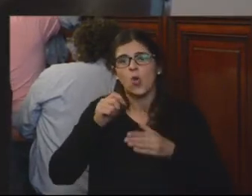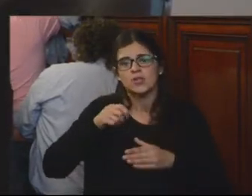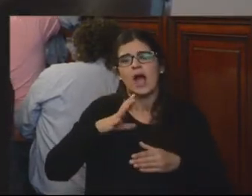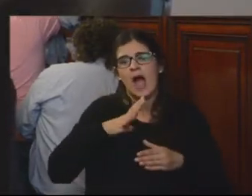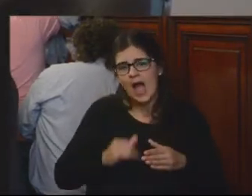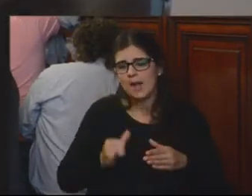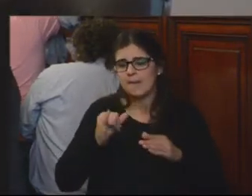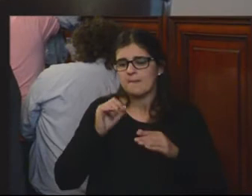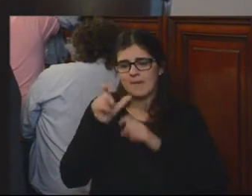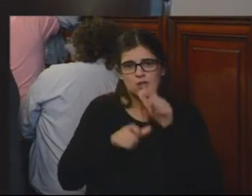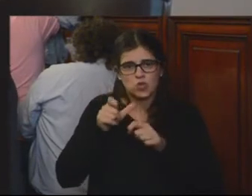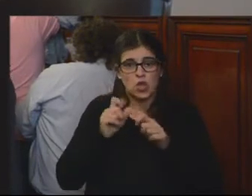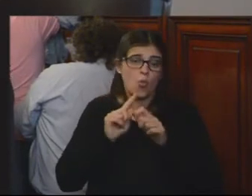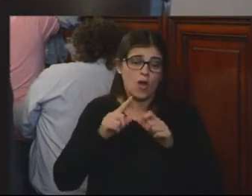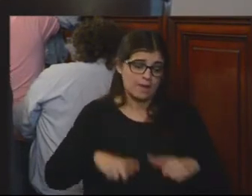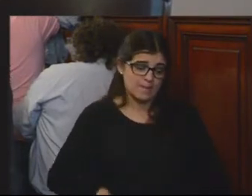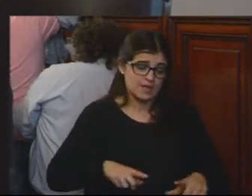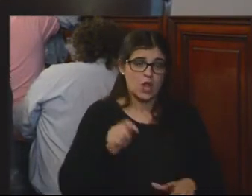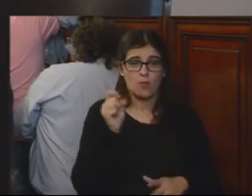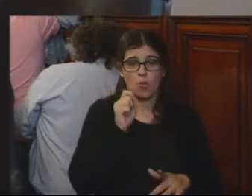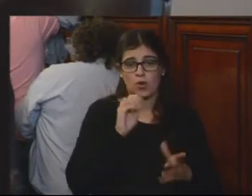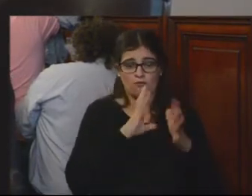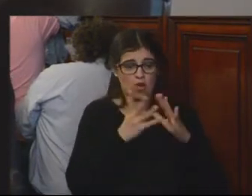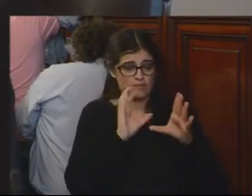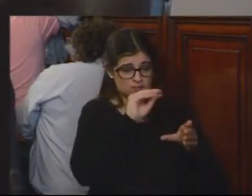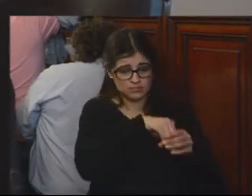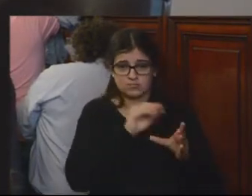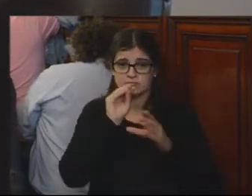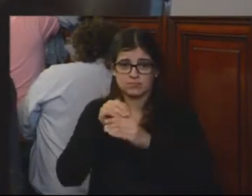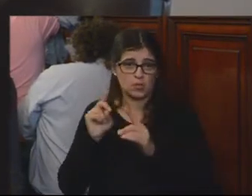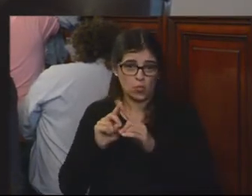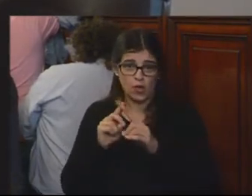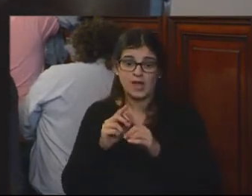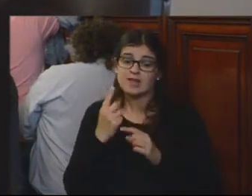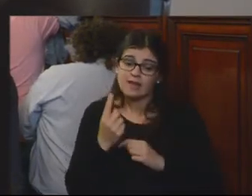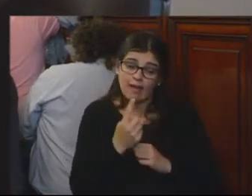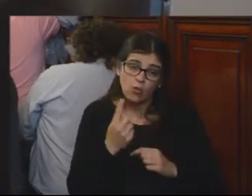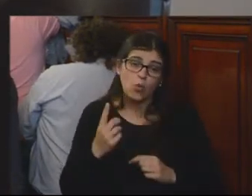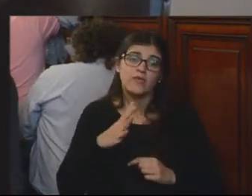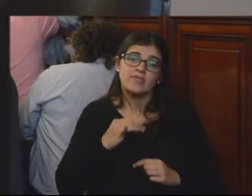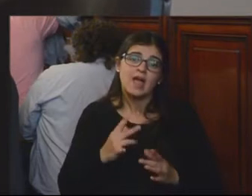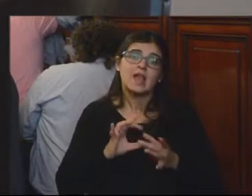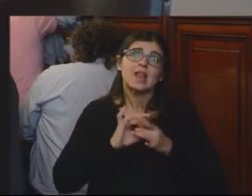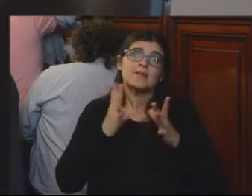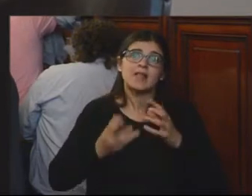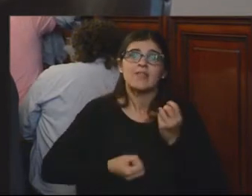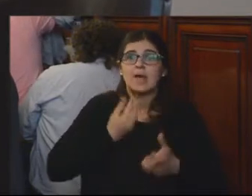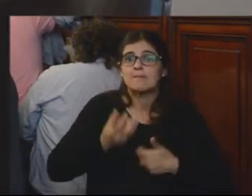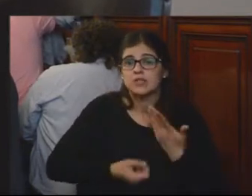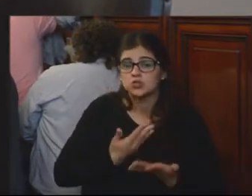personas igual que el ministerio público y cada quien y con lo que significa la libertad de expresión